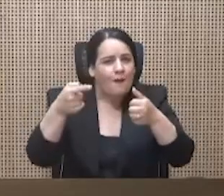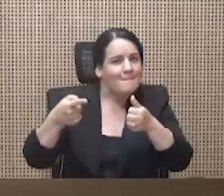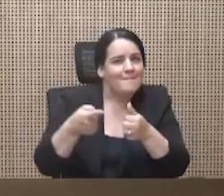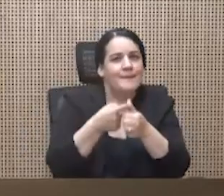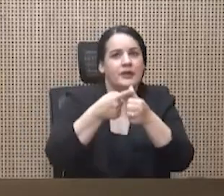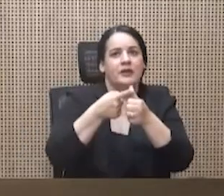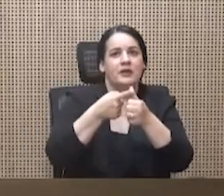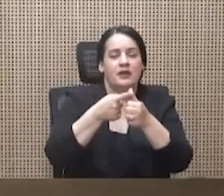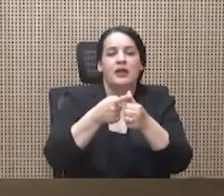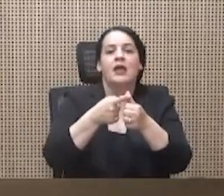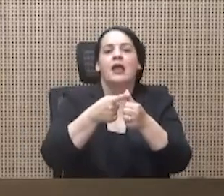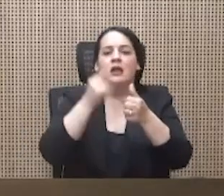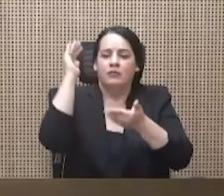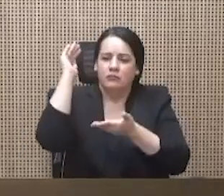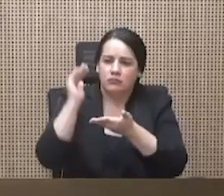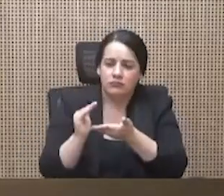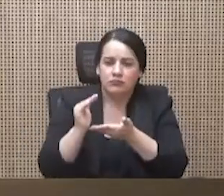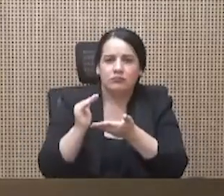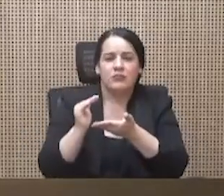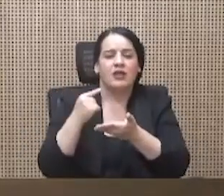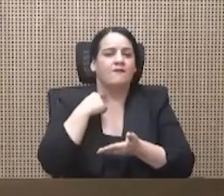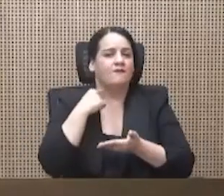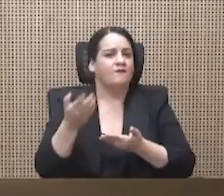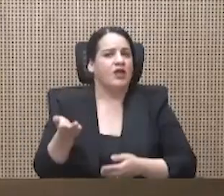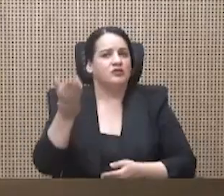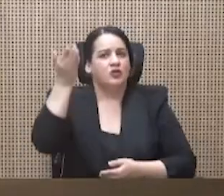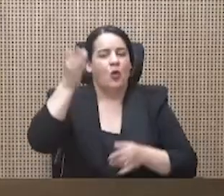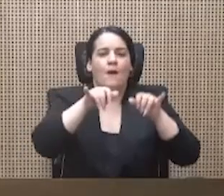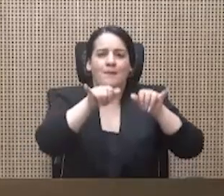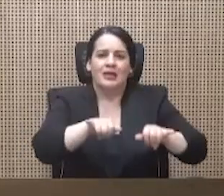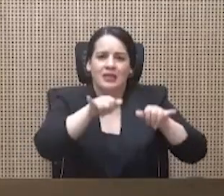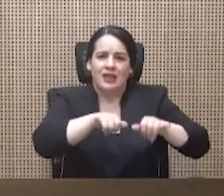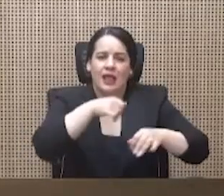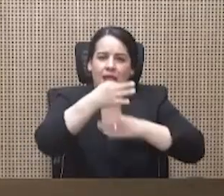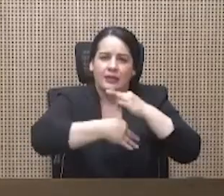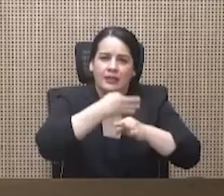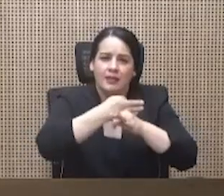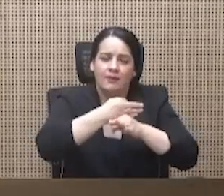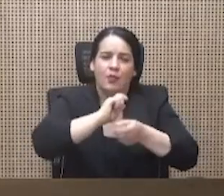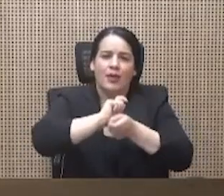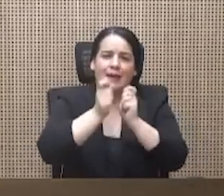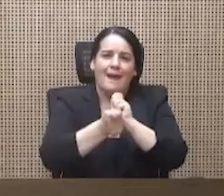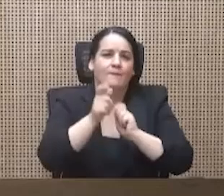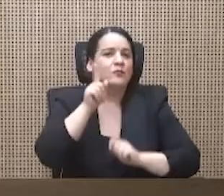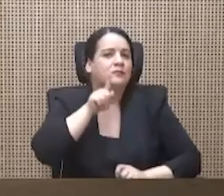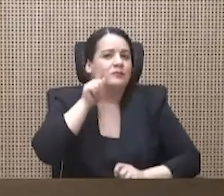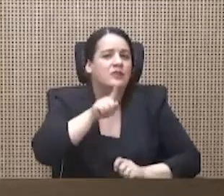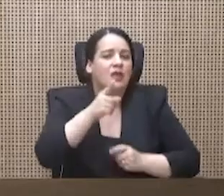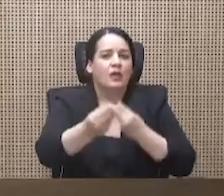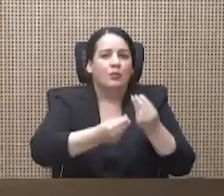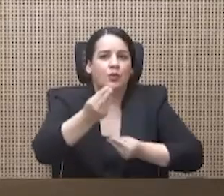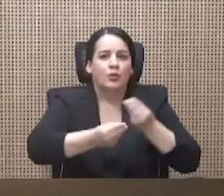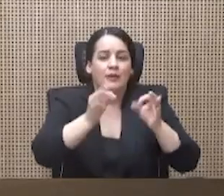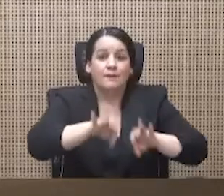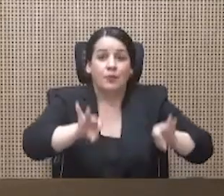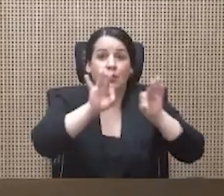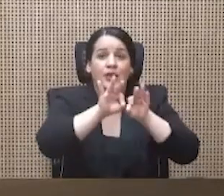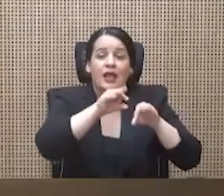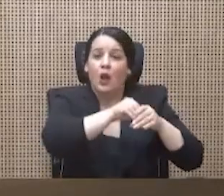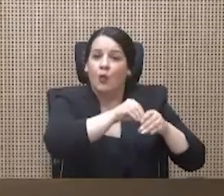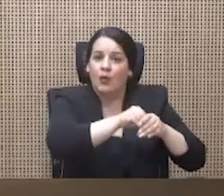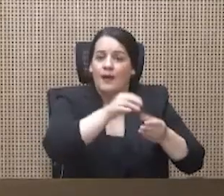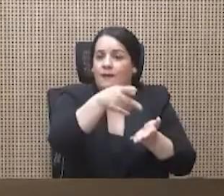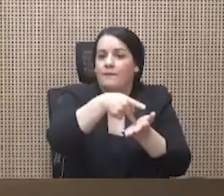la inflación y mantener un tipo de cambio artificial que produzca importantes ahorros en el pago del servicio